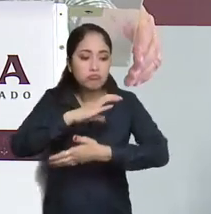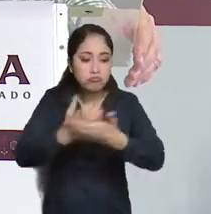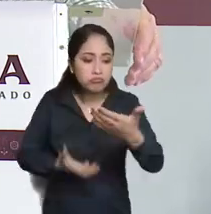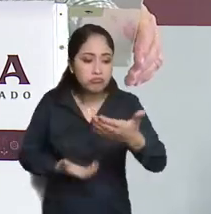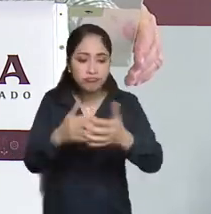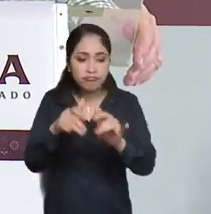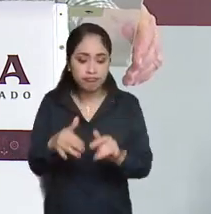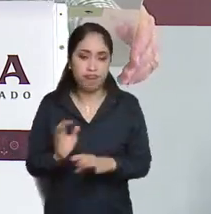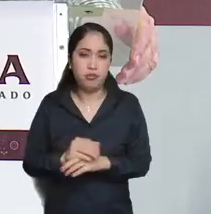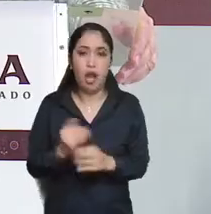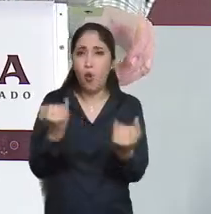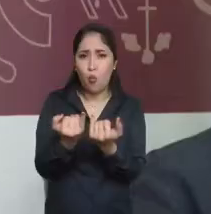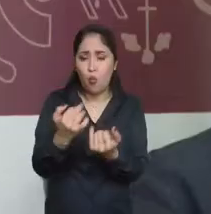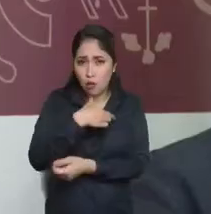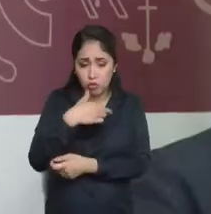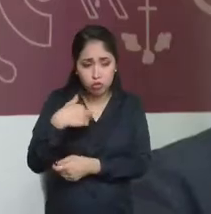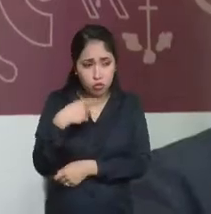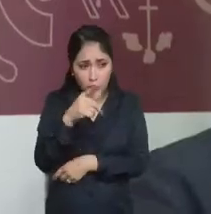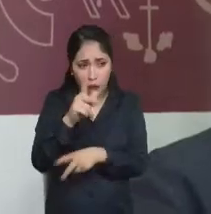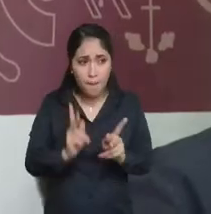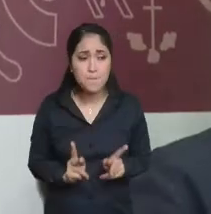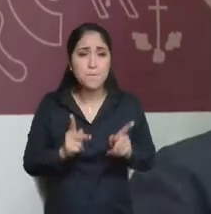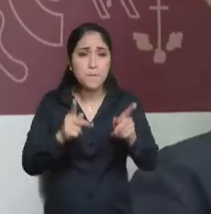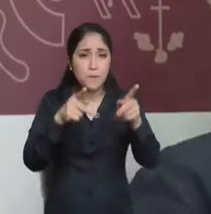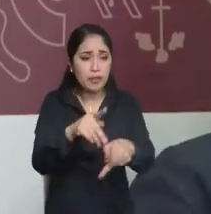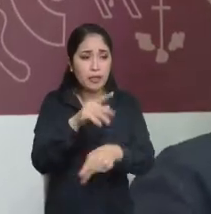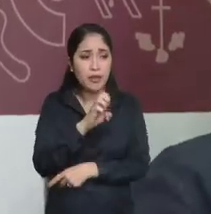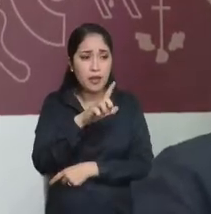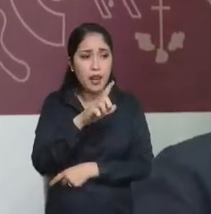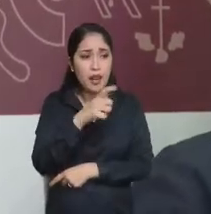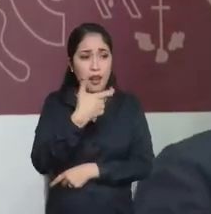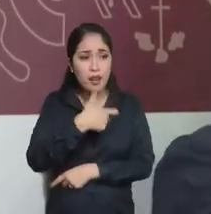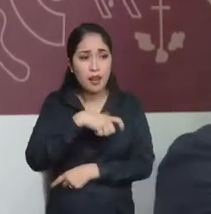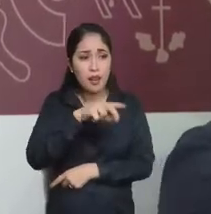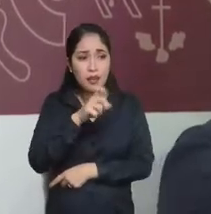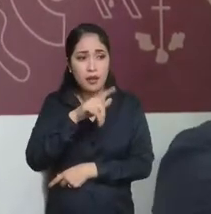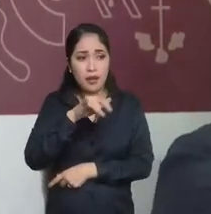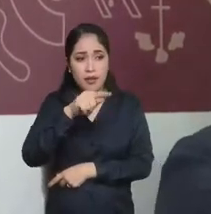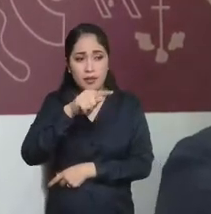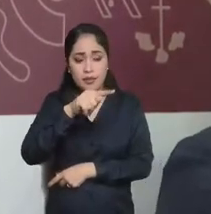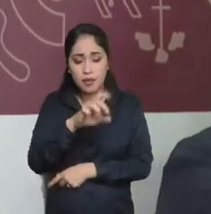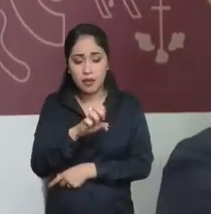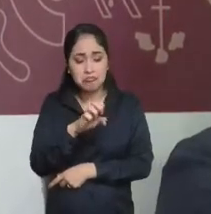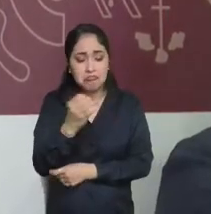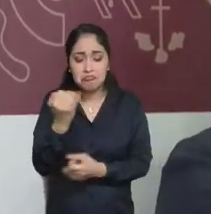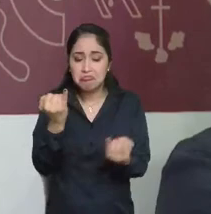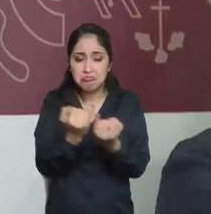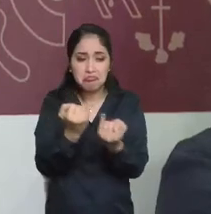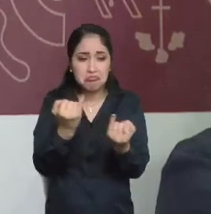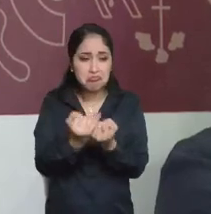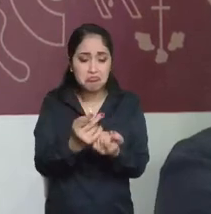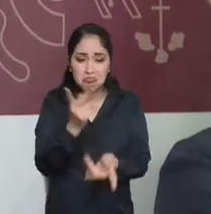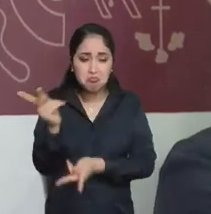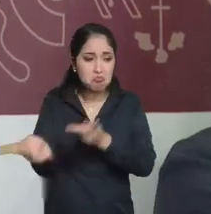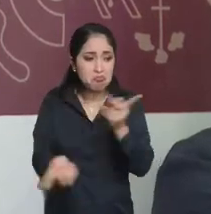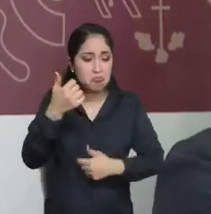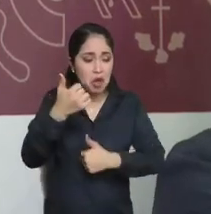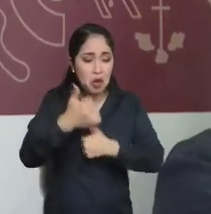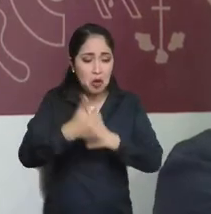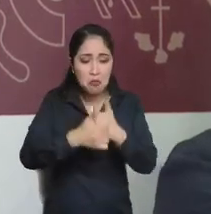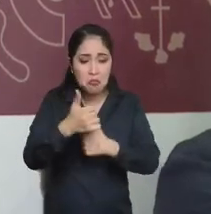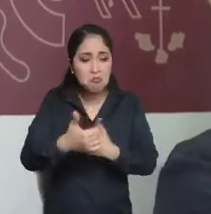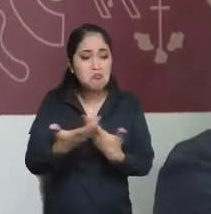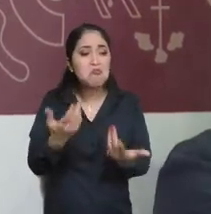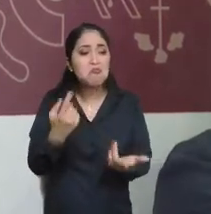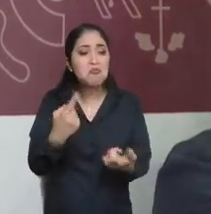Quelite lo aportó el gobierno federal. Entonces esas especificaciones de